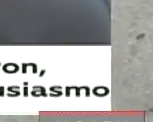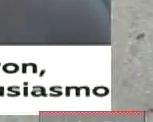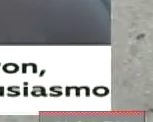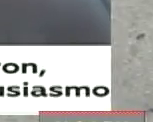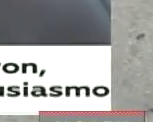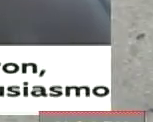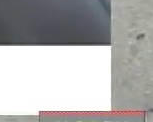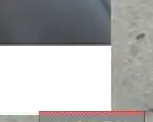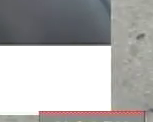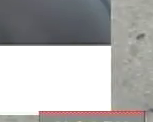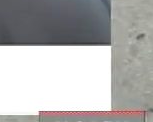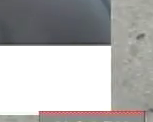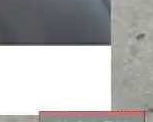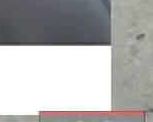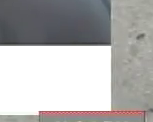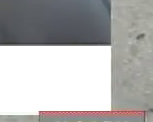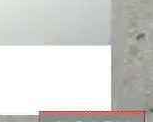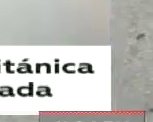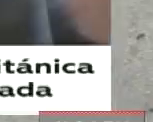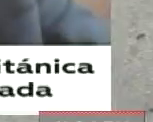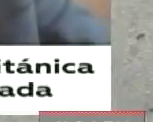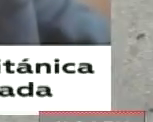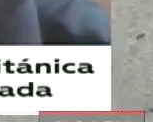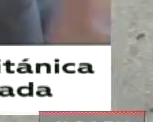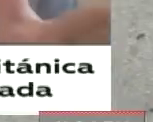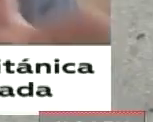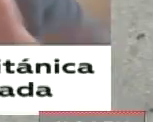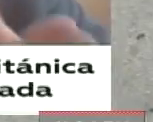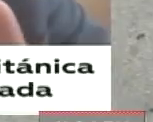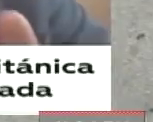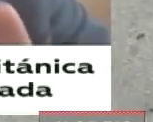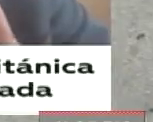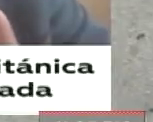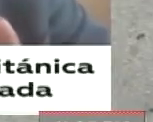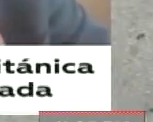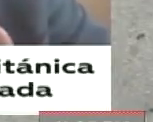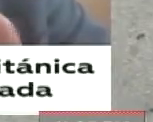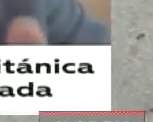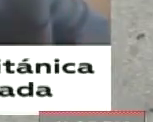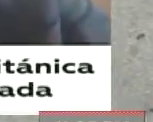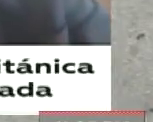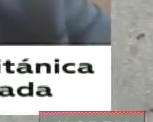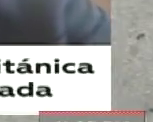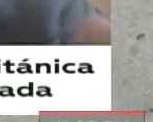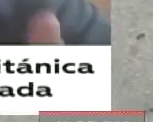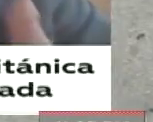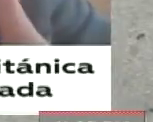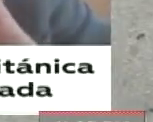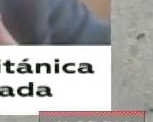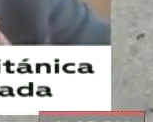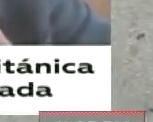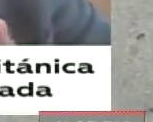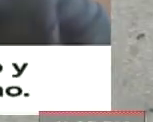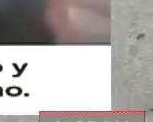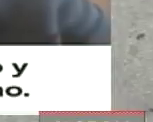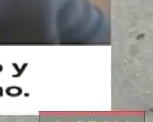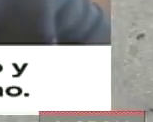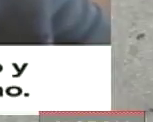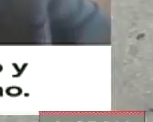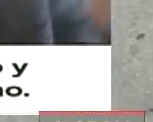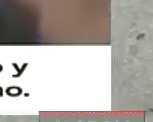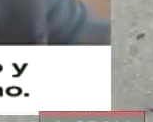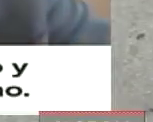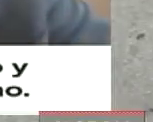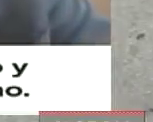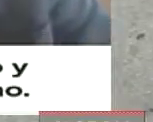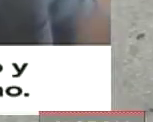como lo ha hecho con tanto entusiasmo. Y entregar a Assange. Decidió permitir a la policía británica que entre en nuestra embajada para